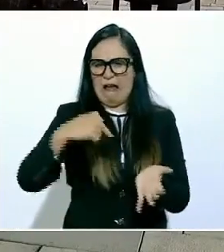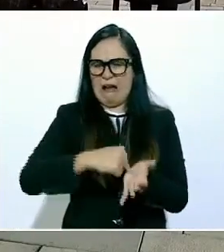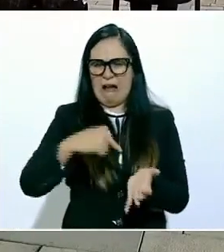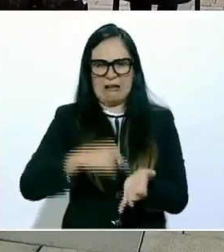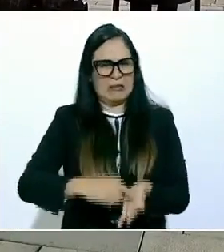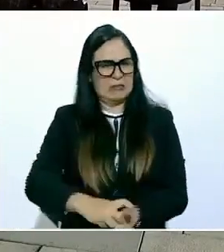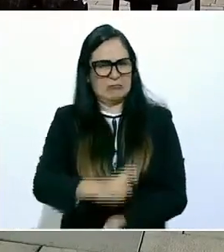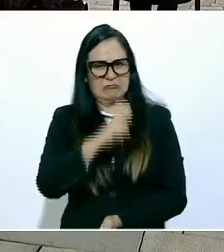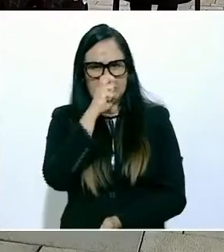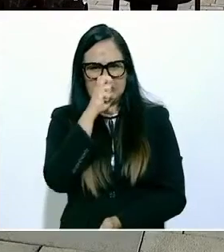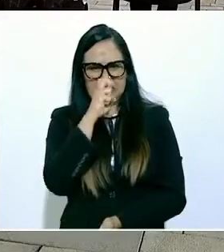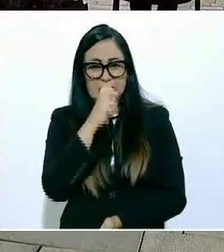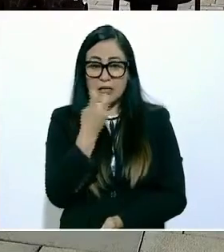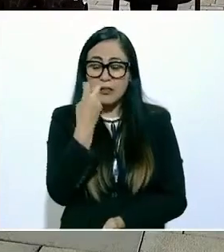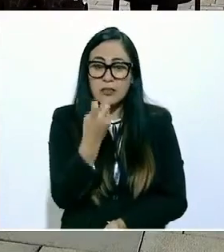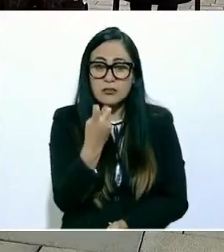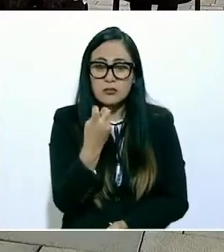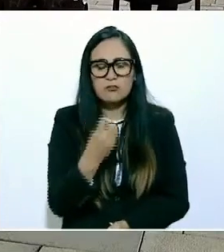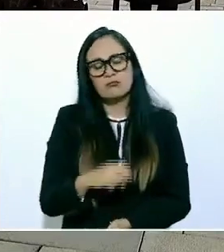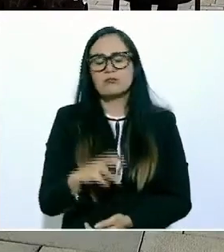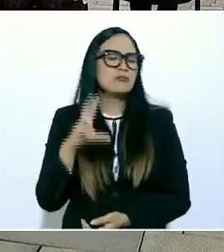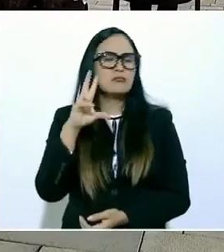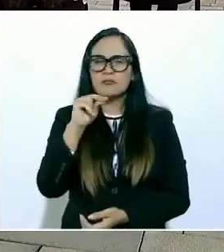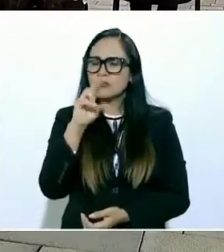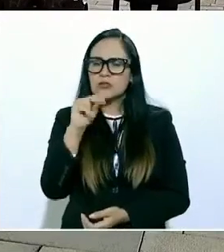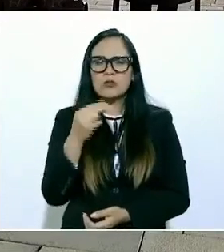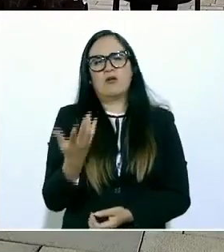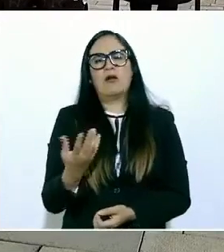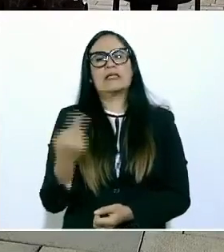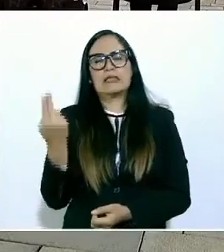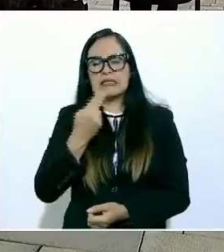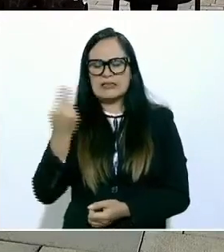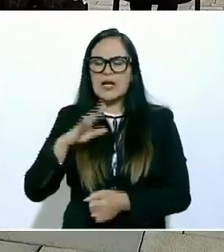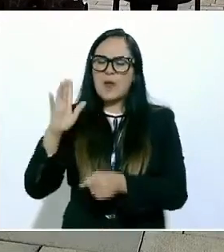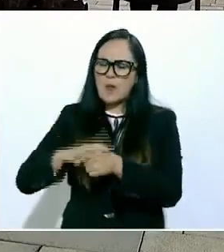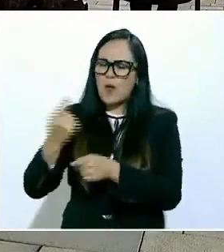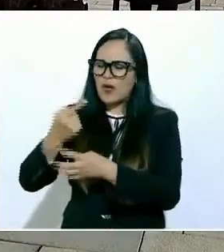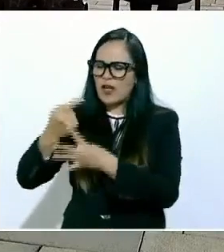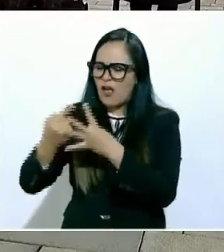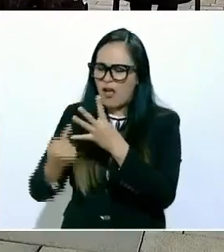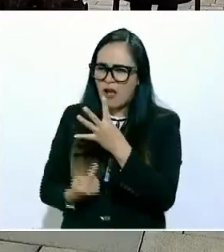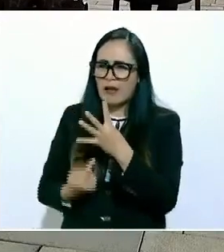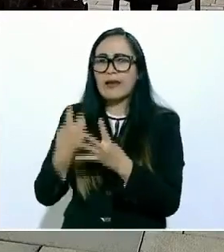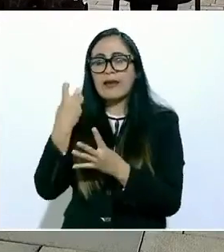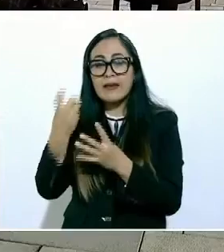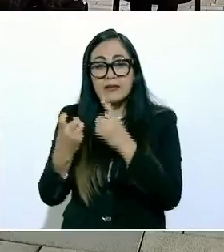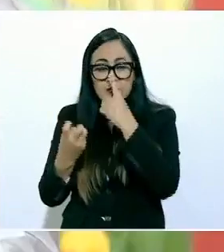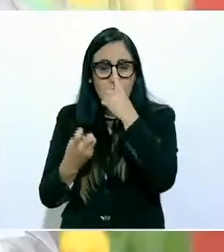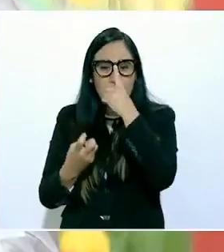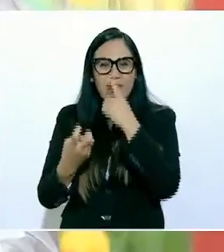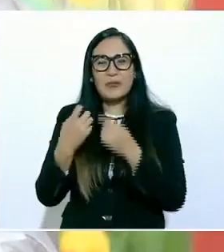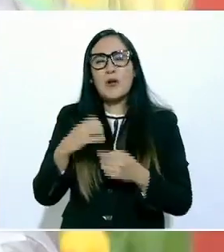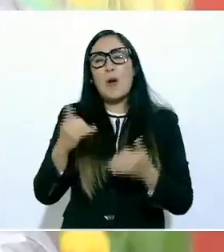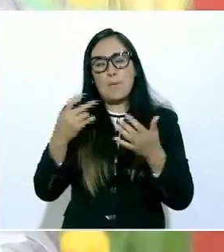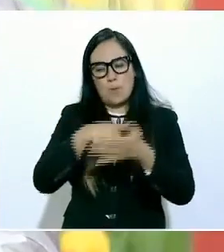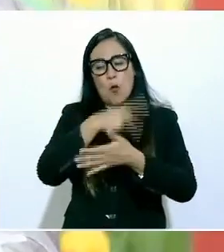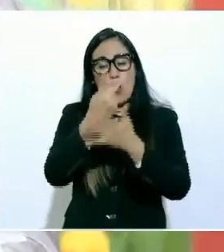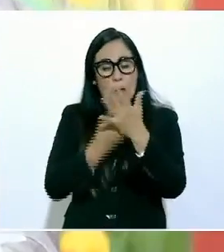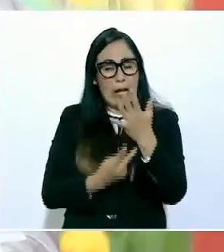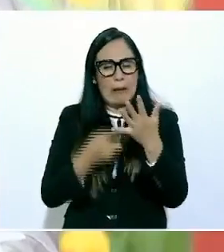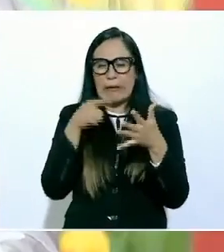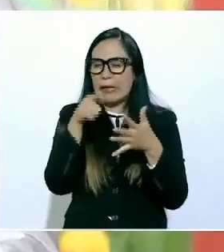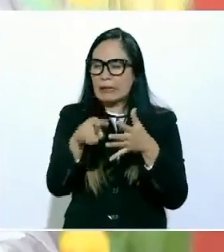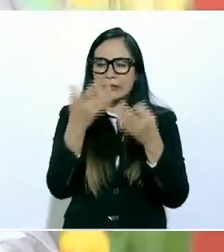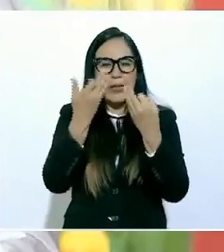No, hay que atender las causas. Y por eso este programa es fundamental.